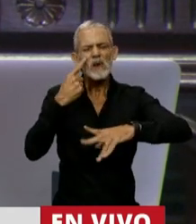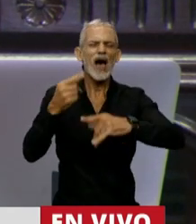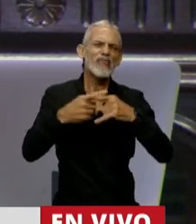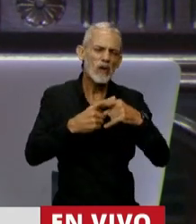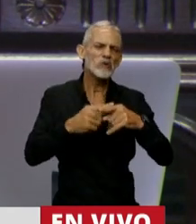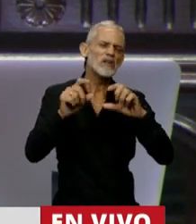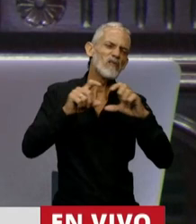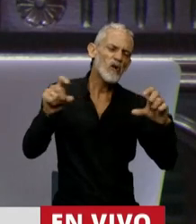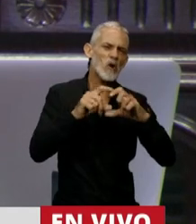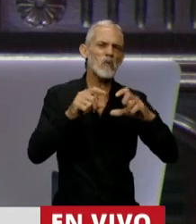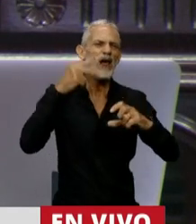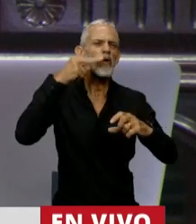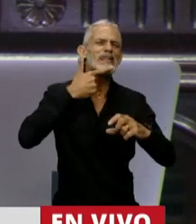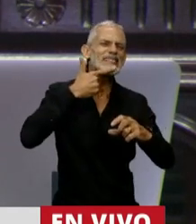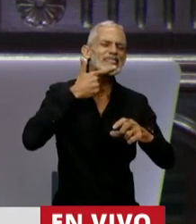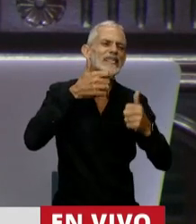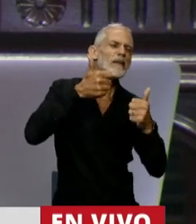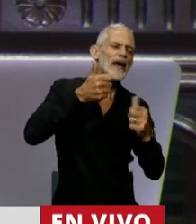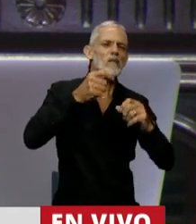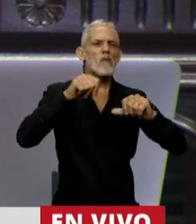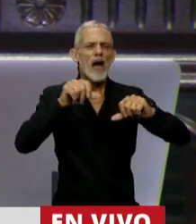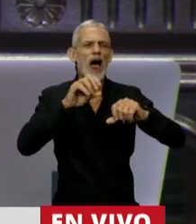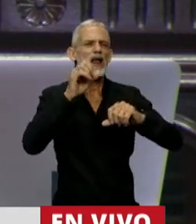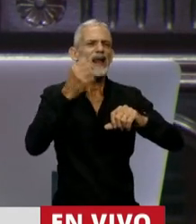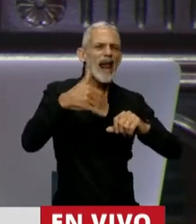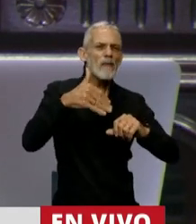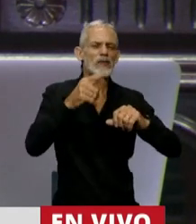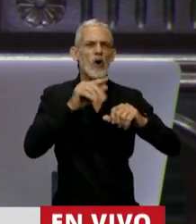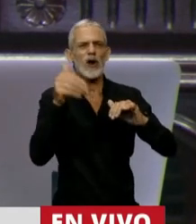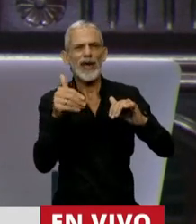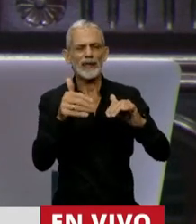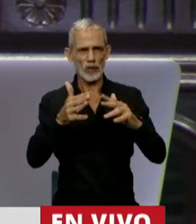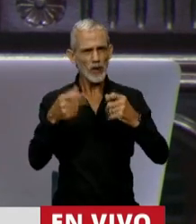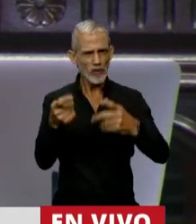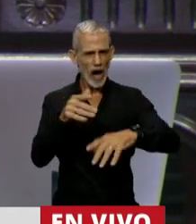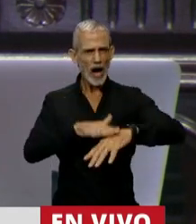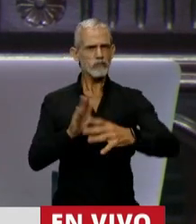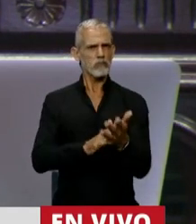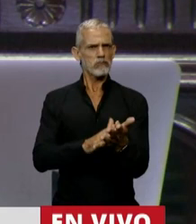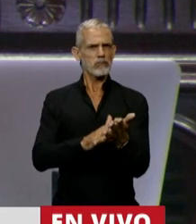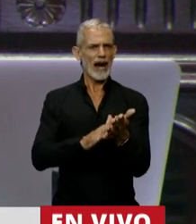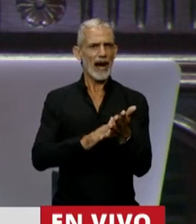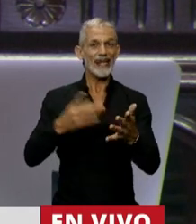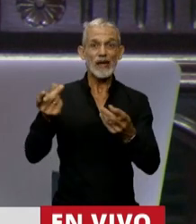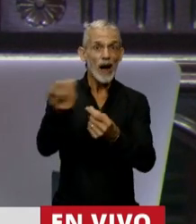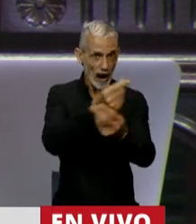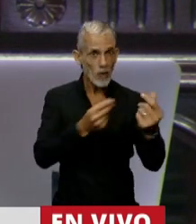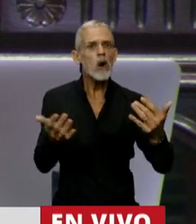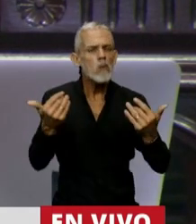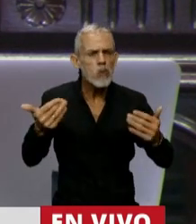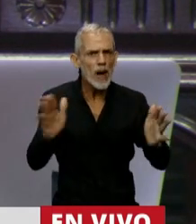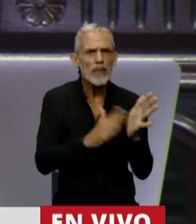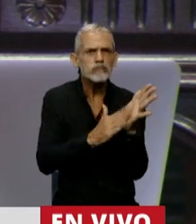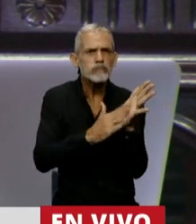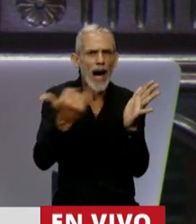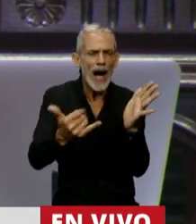si la fórmula del 2017 lo hacía relativamente rápido, más lento, pero les garantizaba el poder adquisitivo y la prueba de que iba a